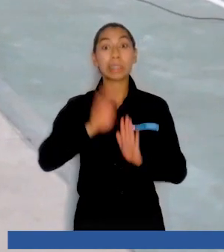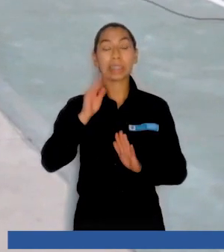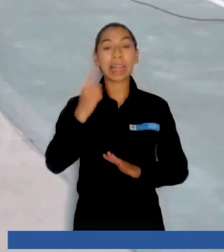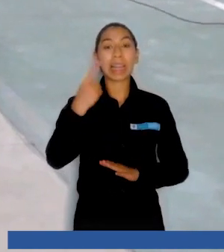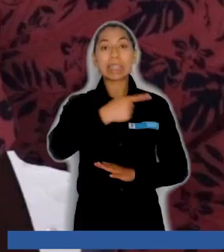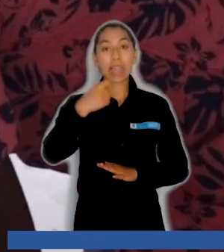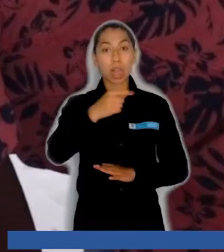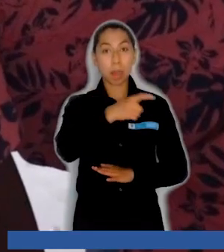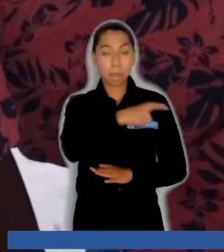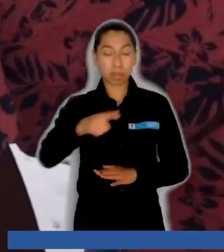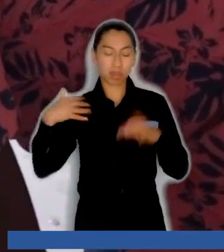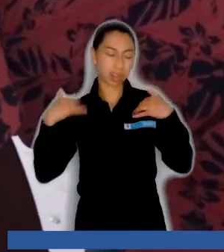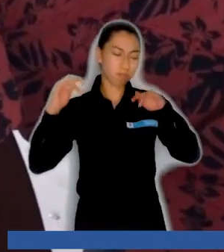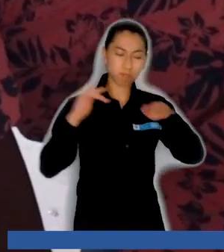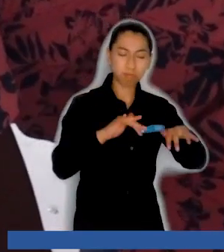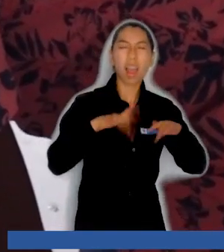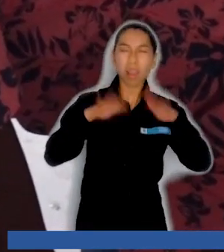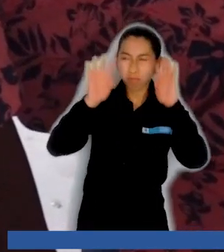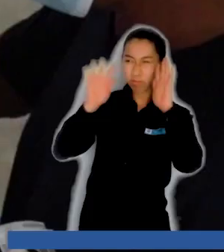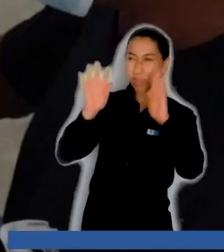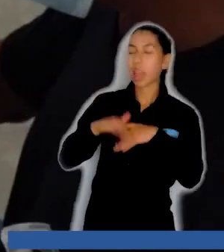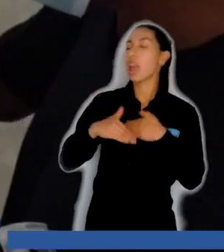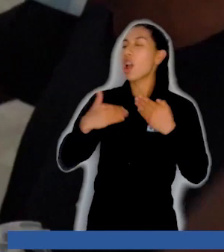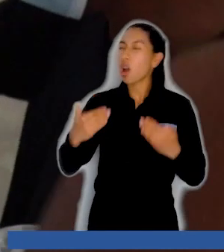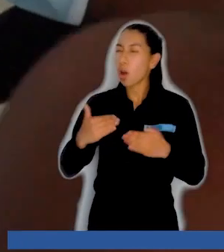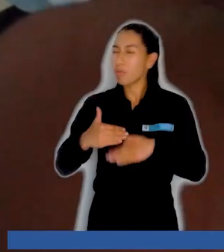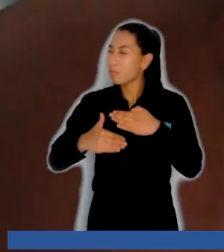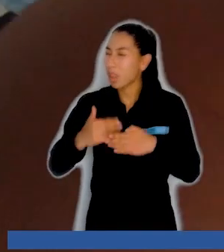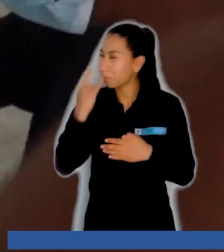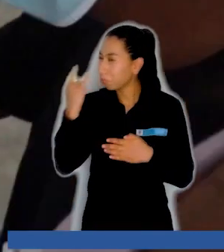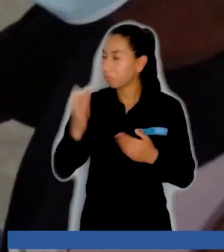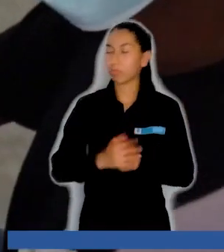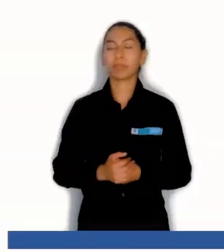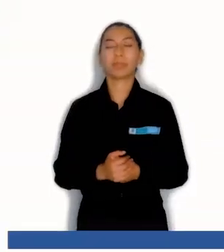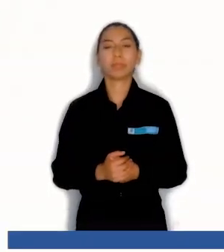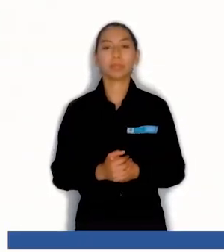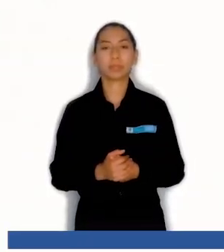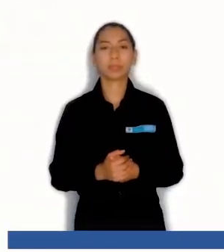jornada que sirvió para aclarar las dudas y para ampliar la información relevante acerca de las curules para las víctimas.